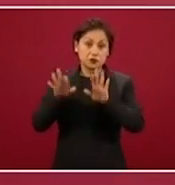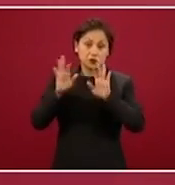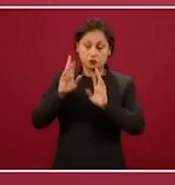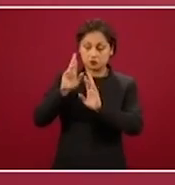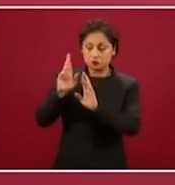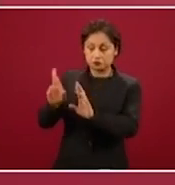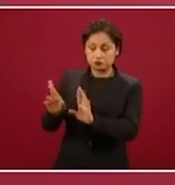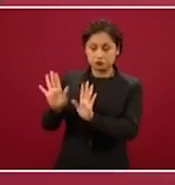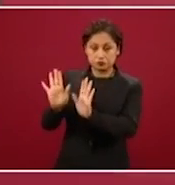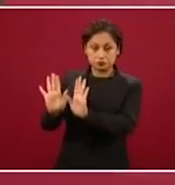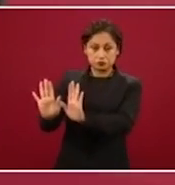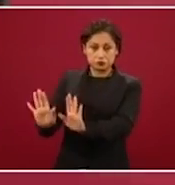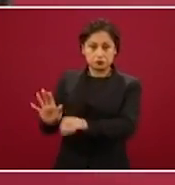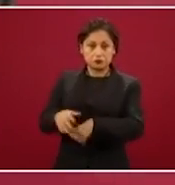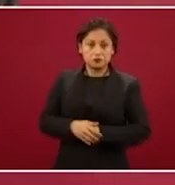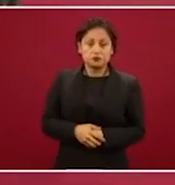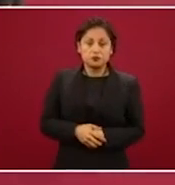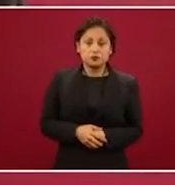a un